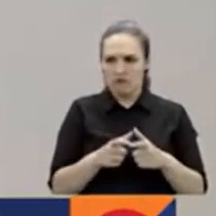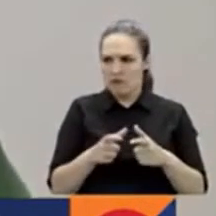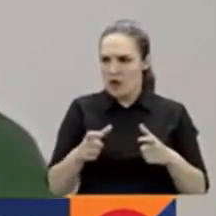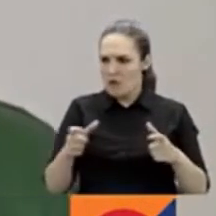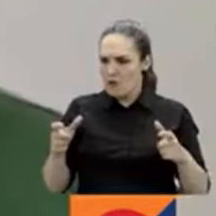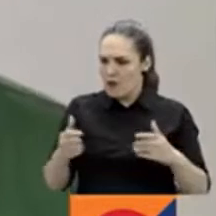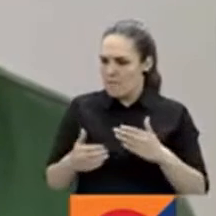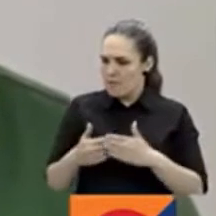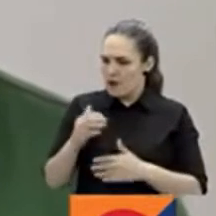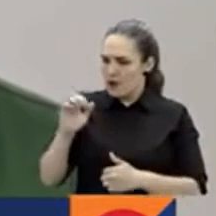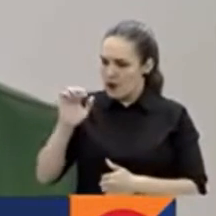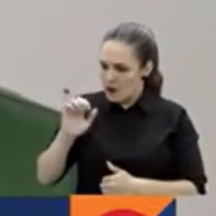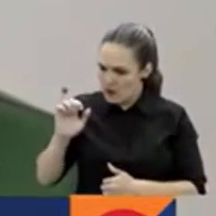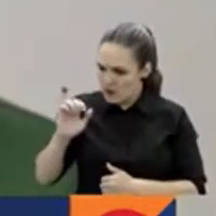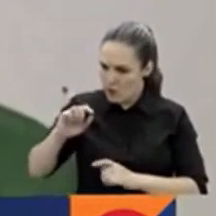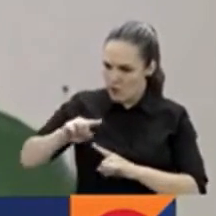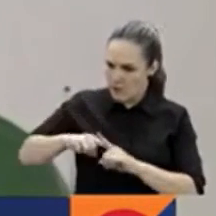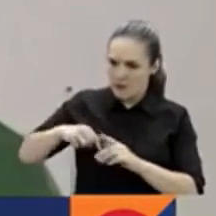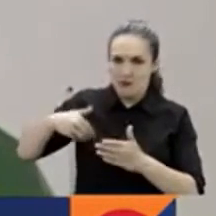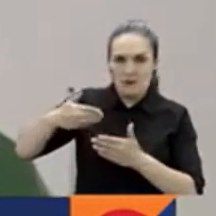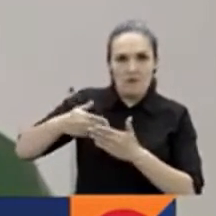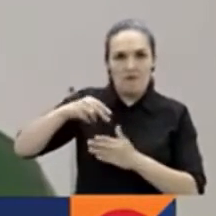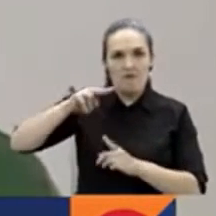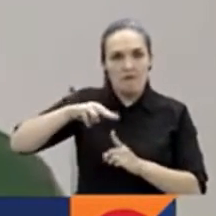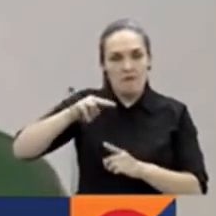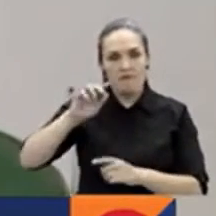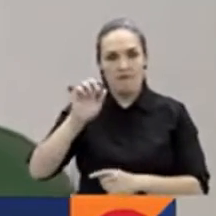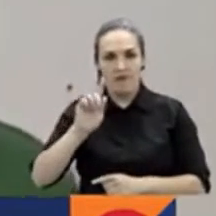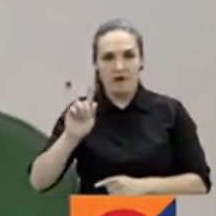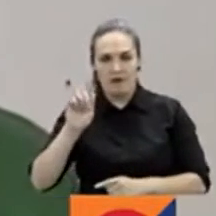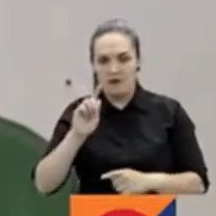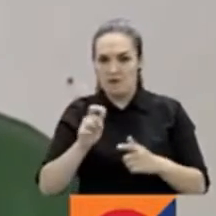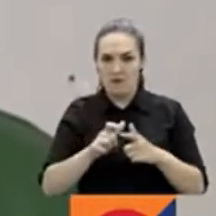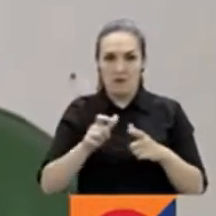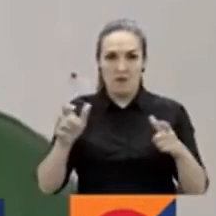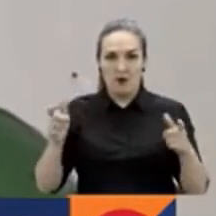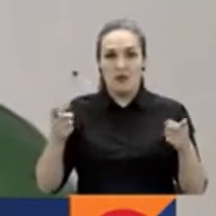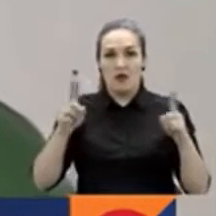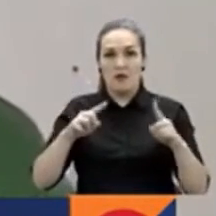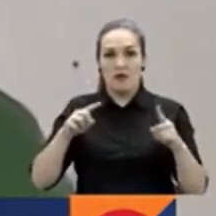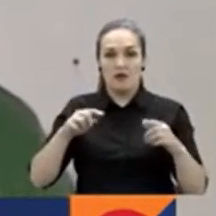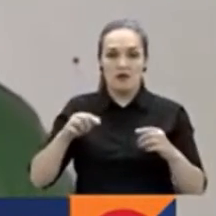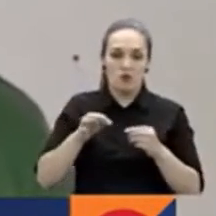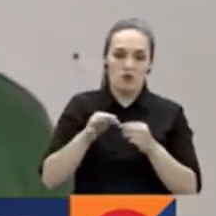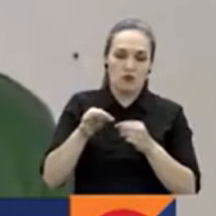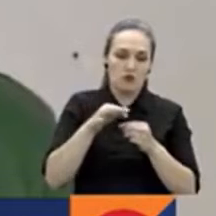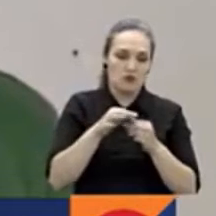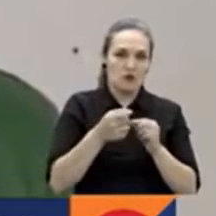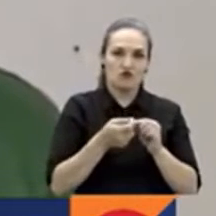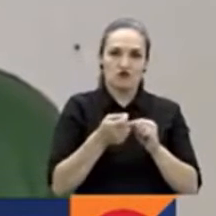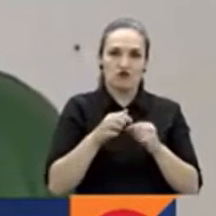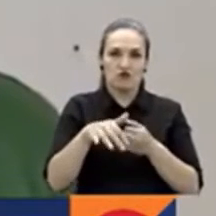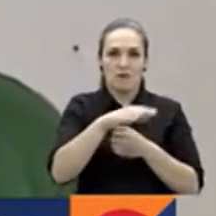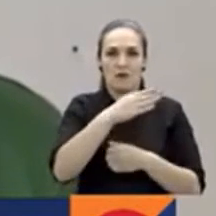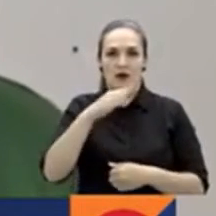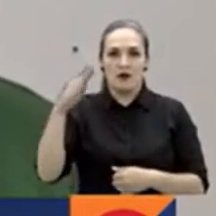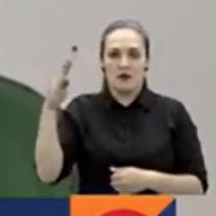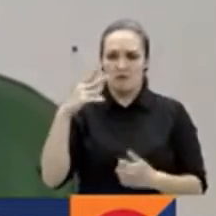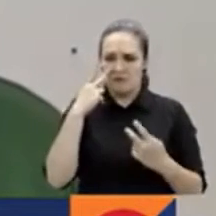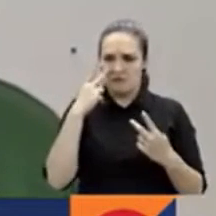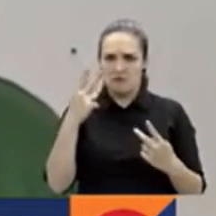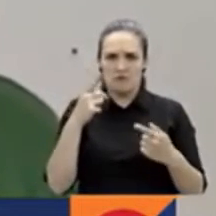los primeros 2 meses en el departamento del Atlántico, pero con énfasis en el área metropolitana de Barranquilla, nos muestra unas